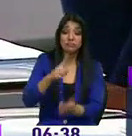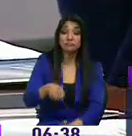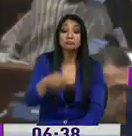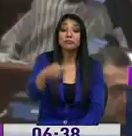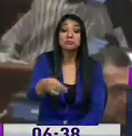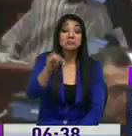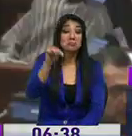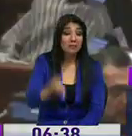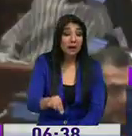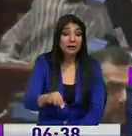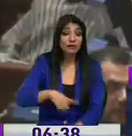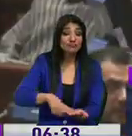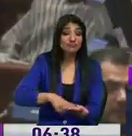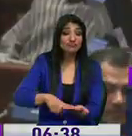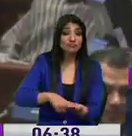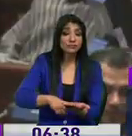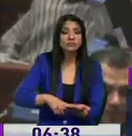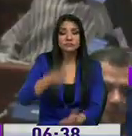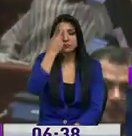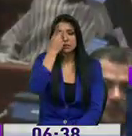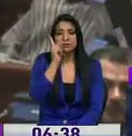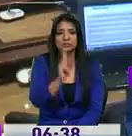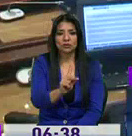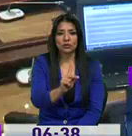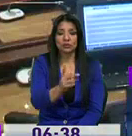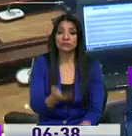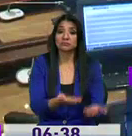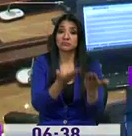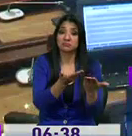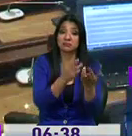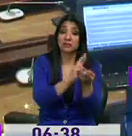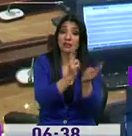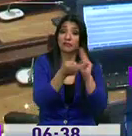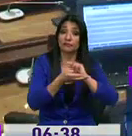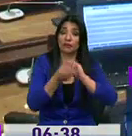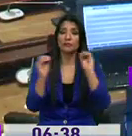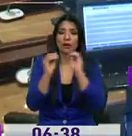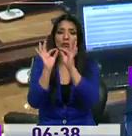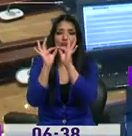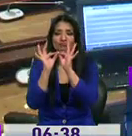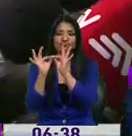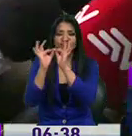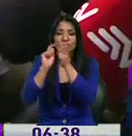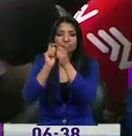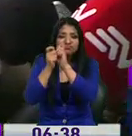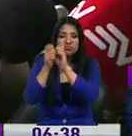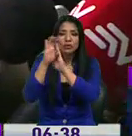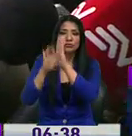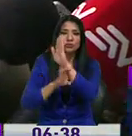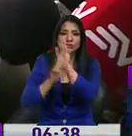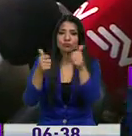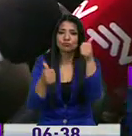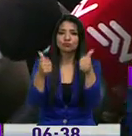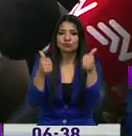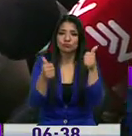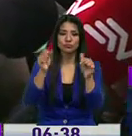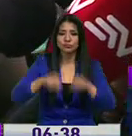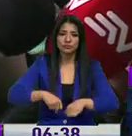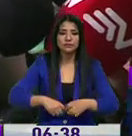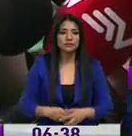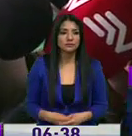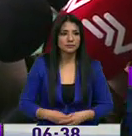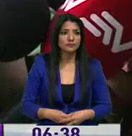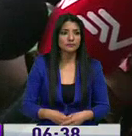martes se definirá si la asamblea escoge el camino de reforma o enmienda constitucional en conjunto la